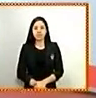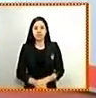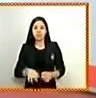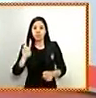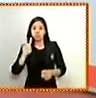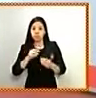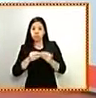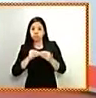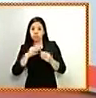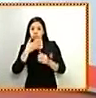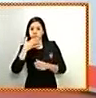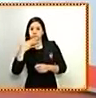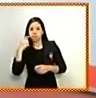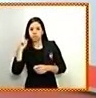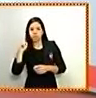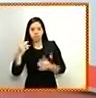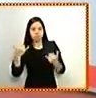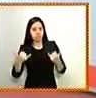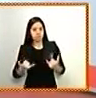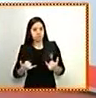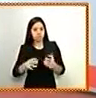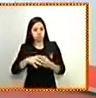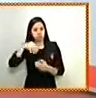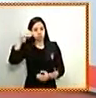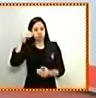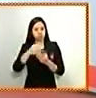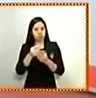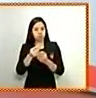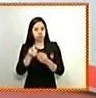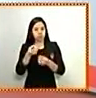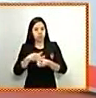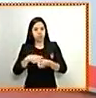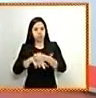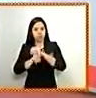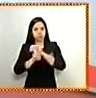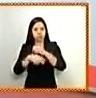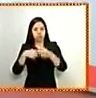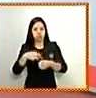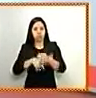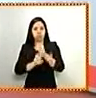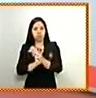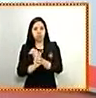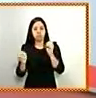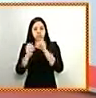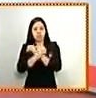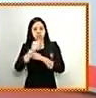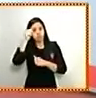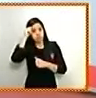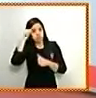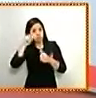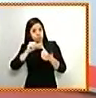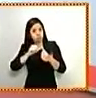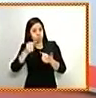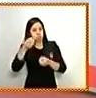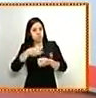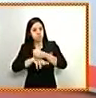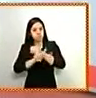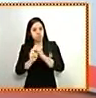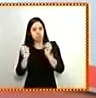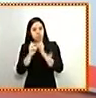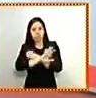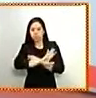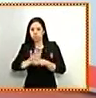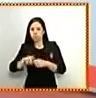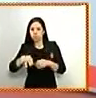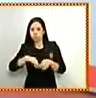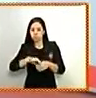Como dos números mejor que uno, ahora vamos a multiplicar tu dinero con premiados y premiados VIP. Recuerda que con premiados VIP puedes elegir tus dos números